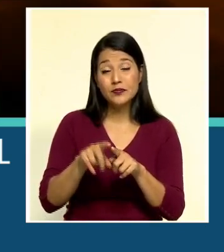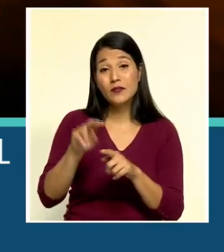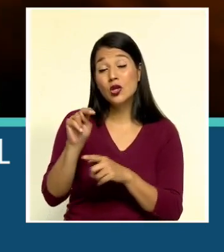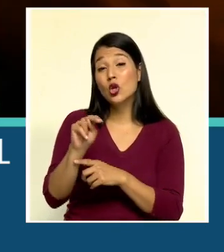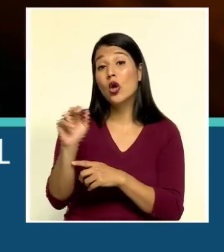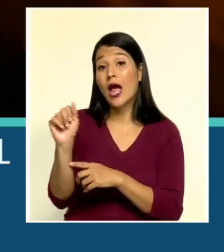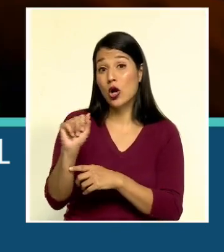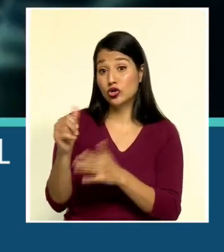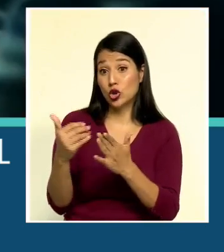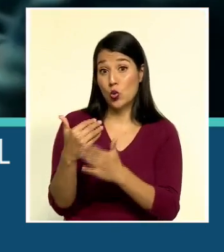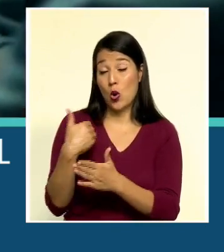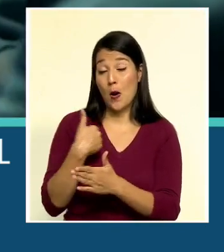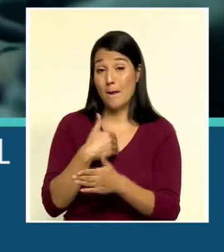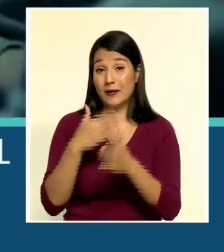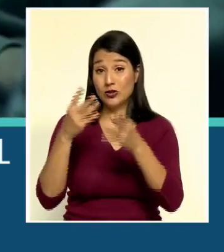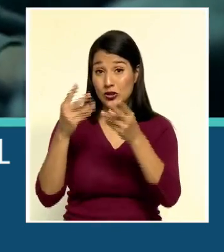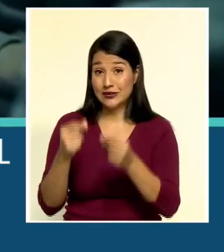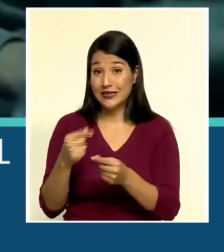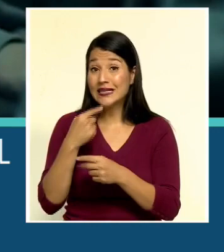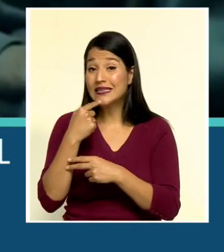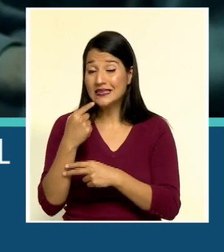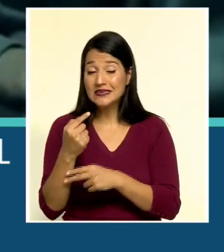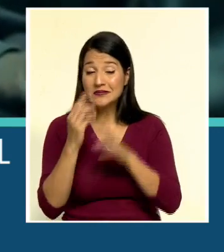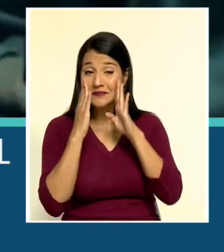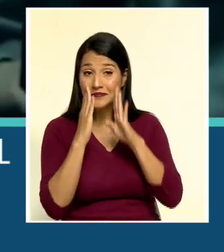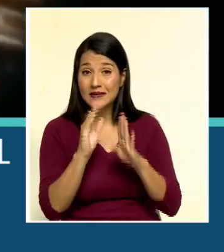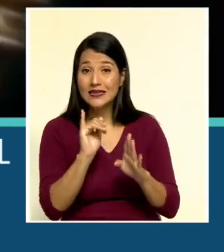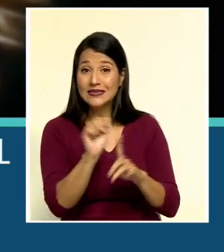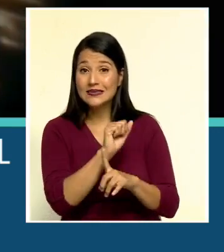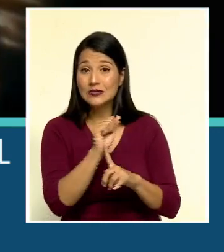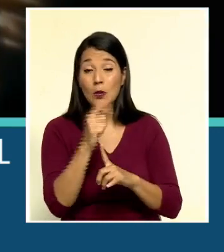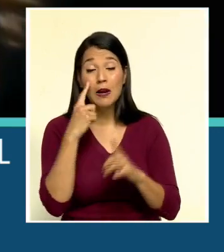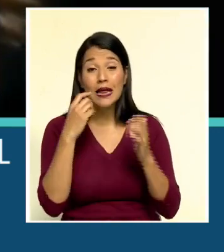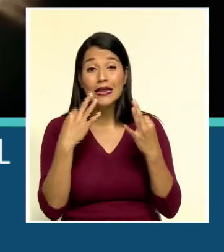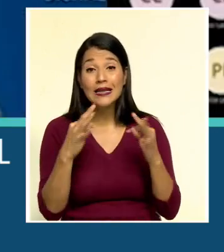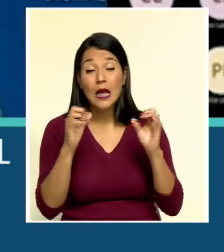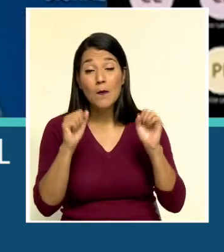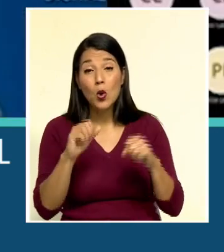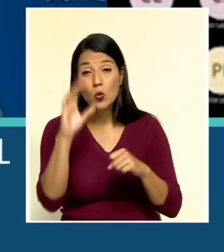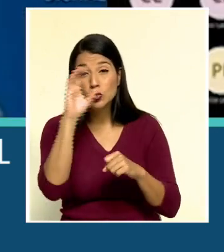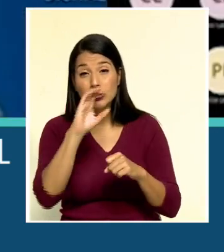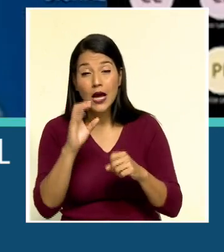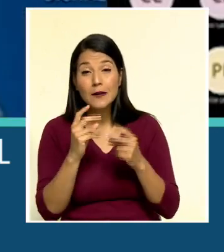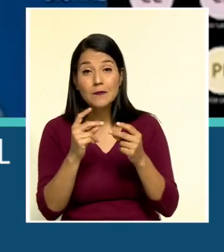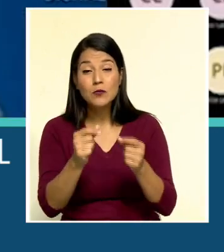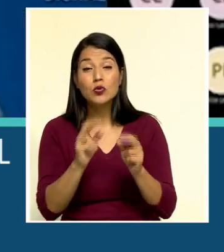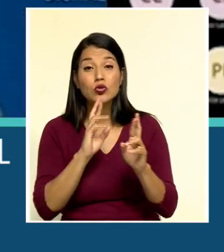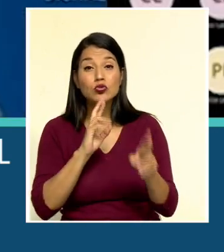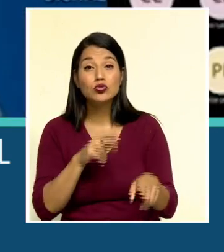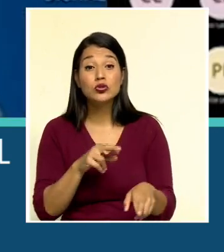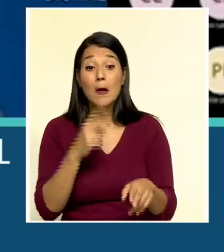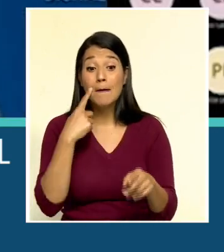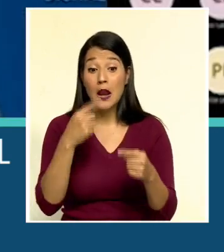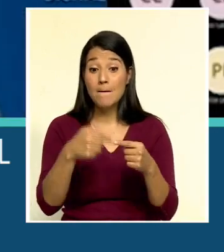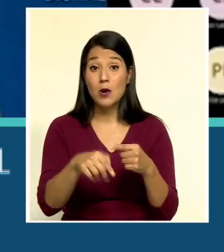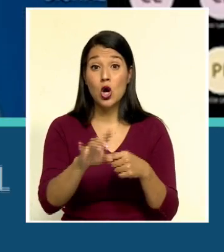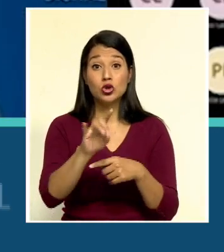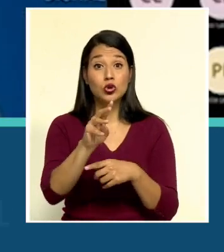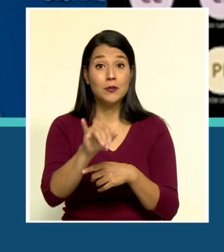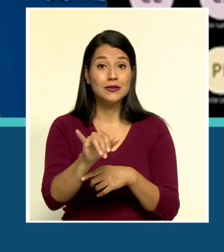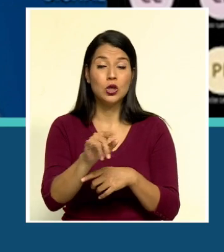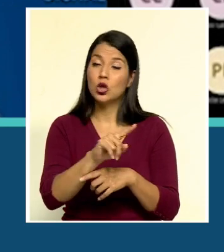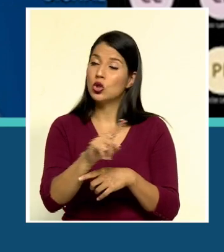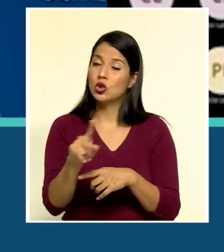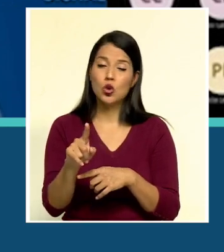de Hacienda, afirmó que estará al tanto de esta situación para buscar una pronta respuesta. Para el 8 de mayo no es posible tener todos